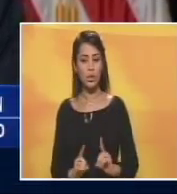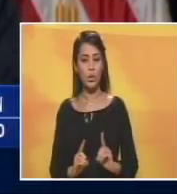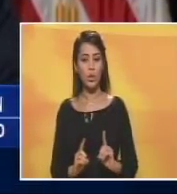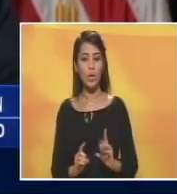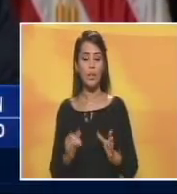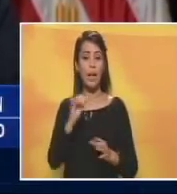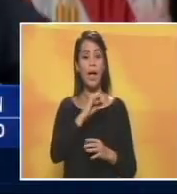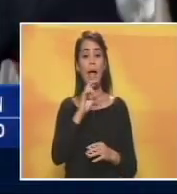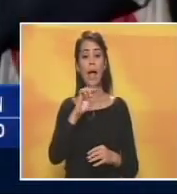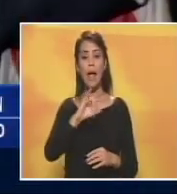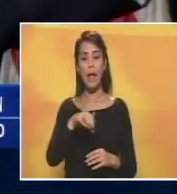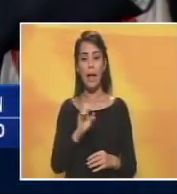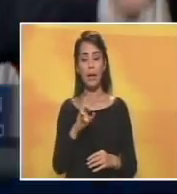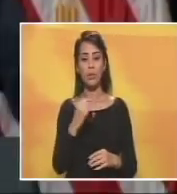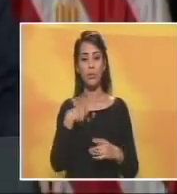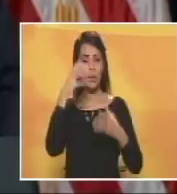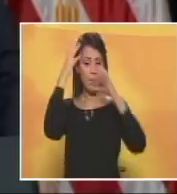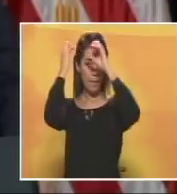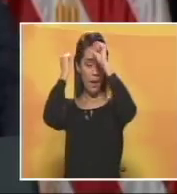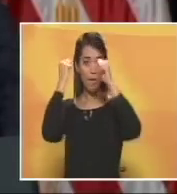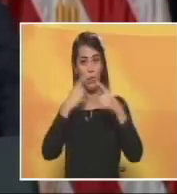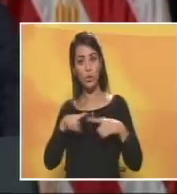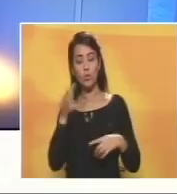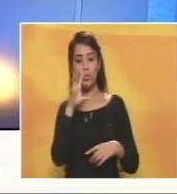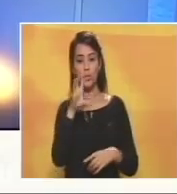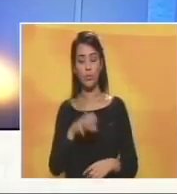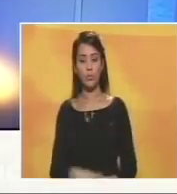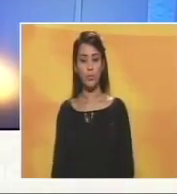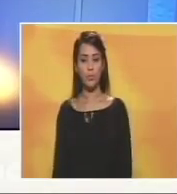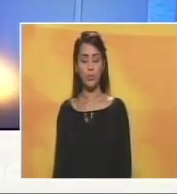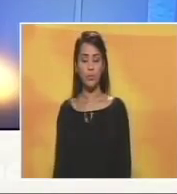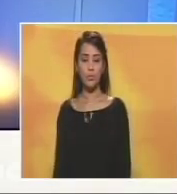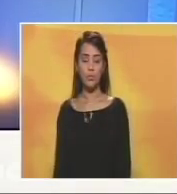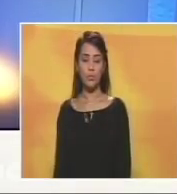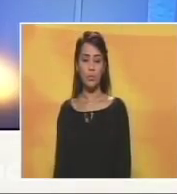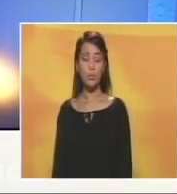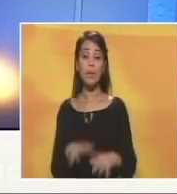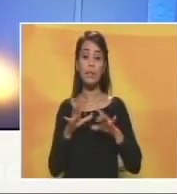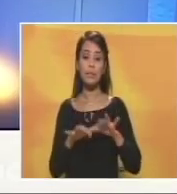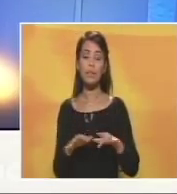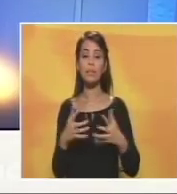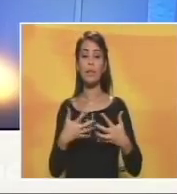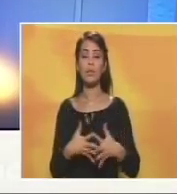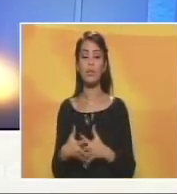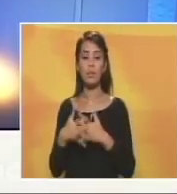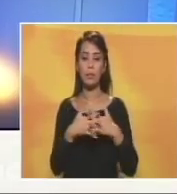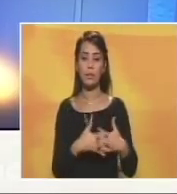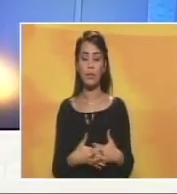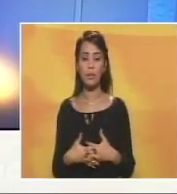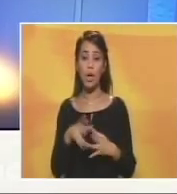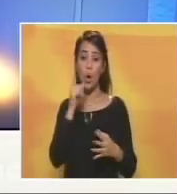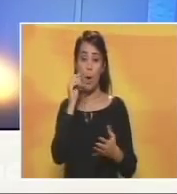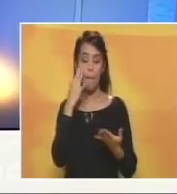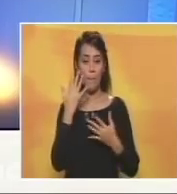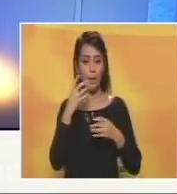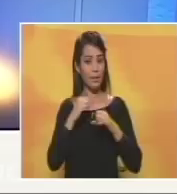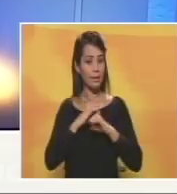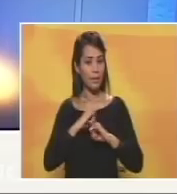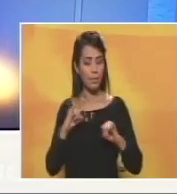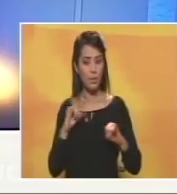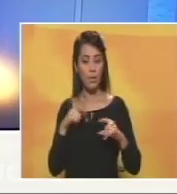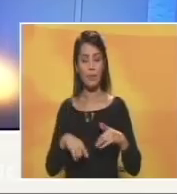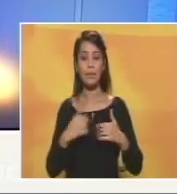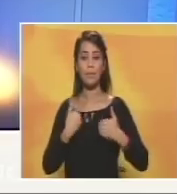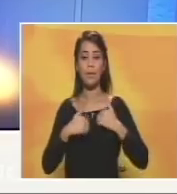trasladar a Jerusalén la embajada guatemalteca en Israel. El secretario de Estado de Estados Unidos, Rex Tillerson, cerró este miércoles